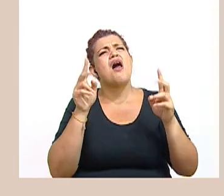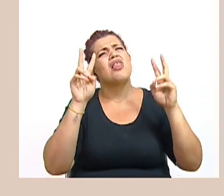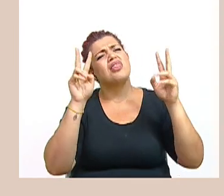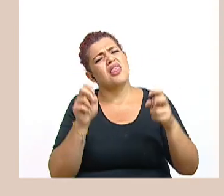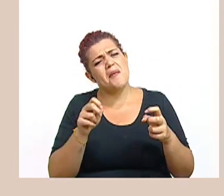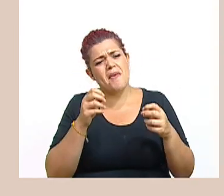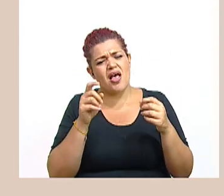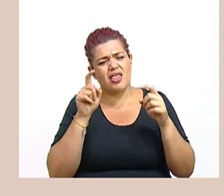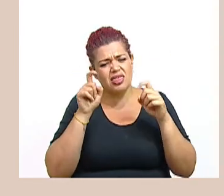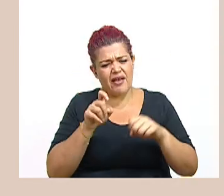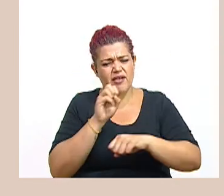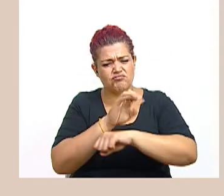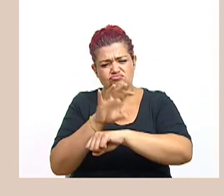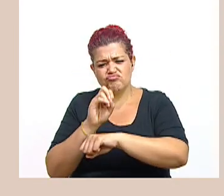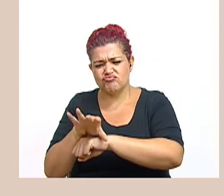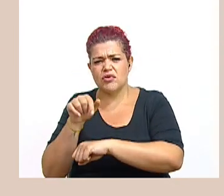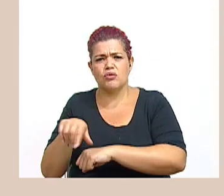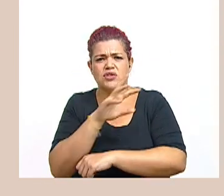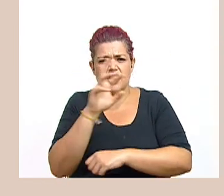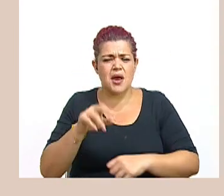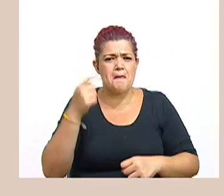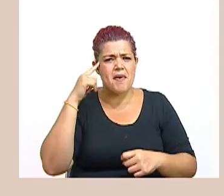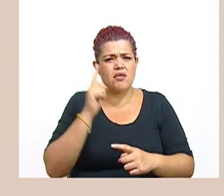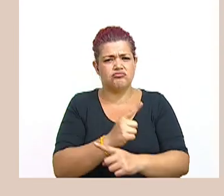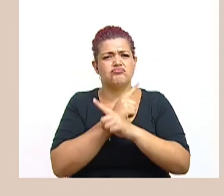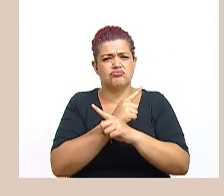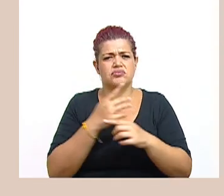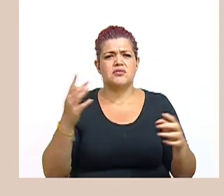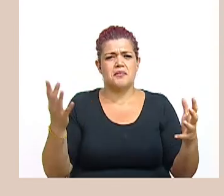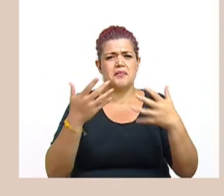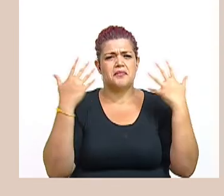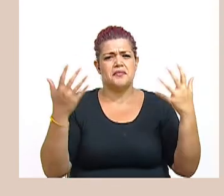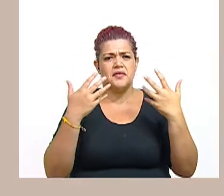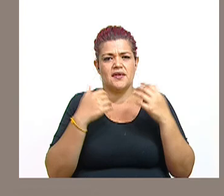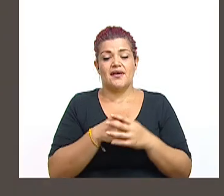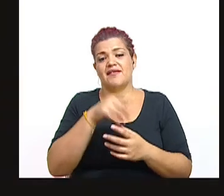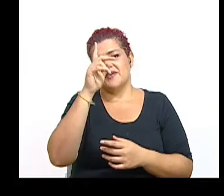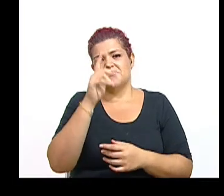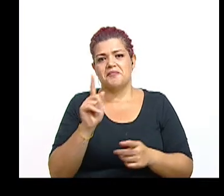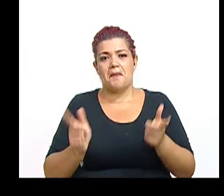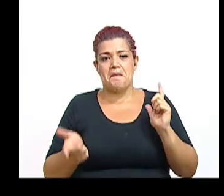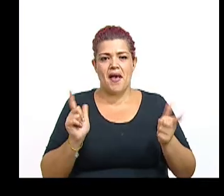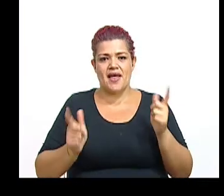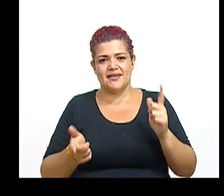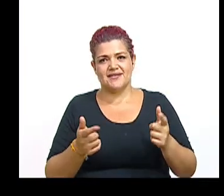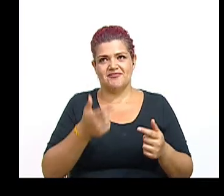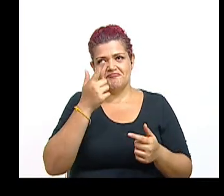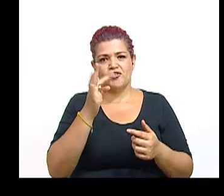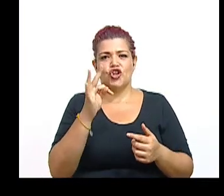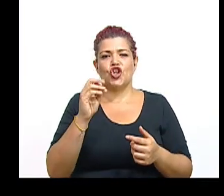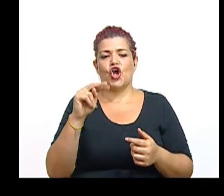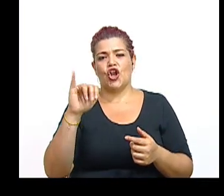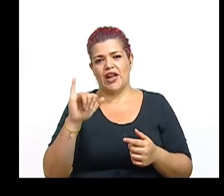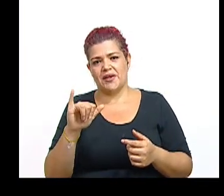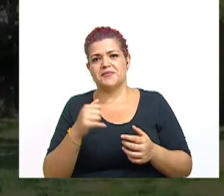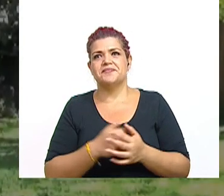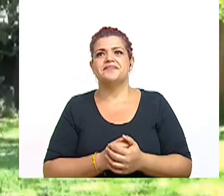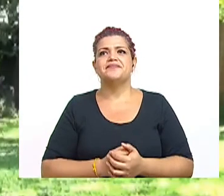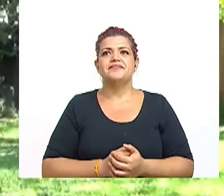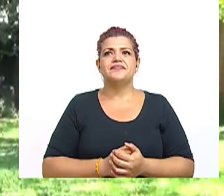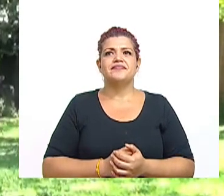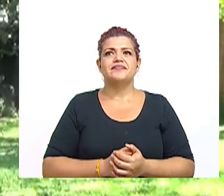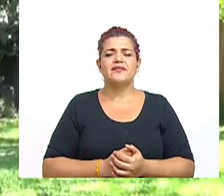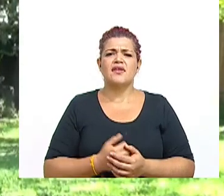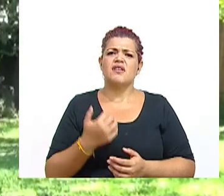en Costa Rica para proteger el medio ambiente? Vámonos hasta Palmares.